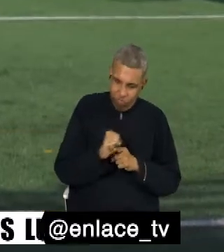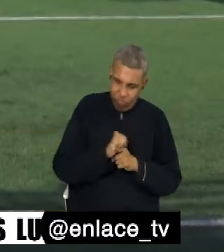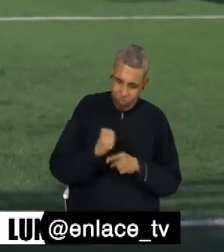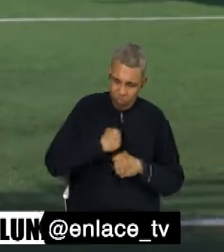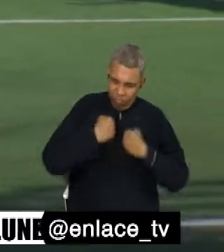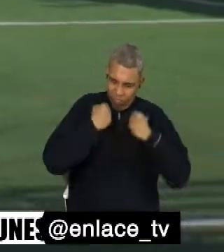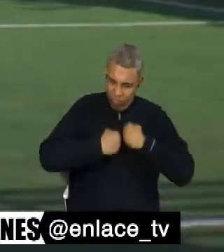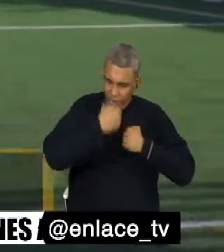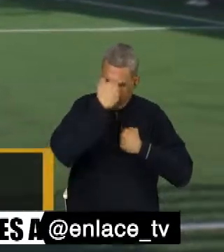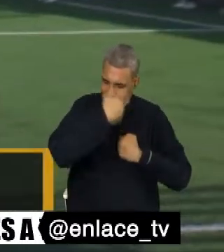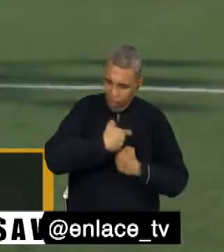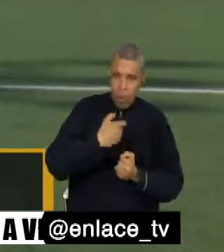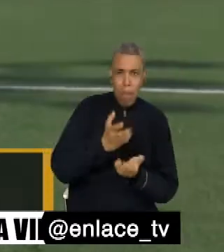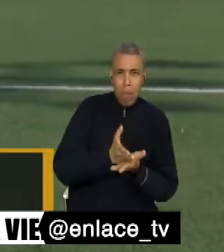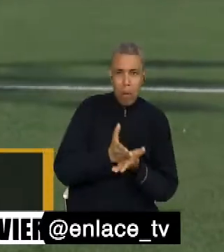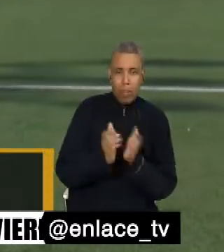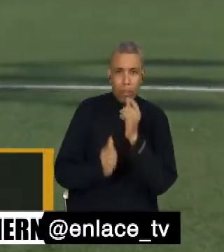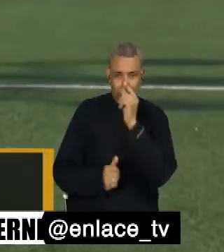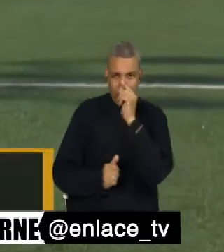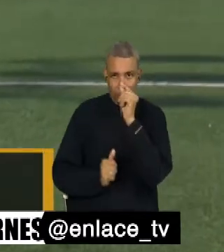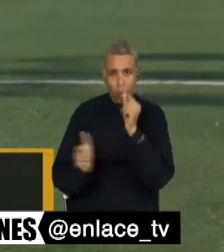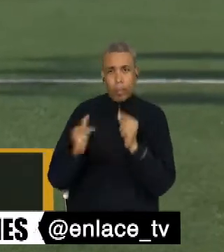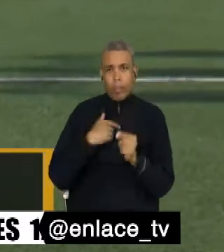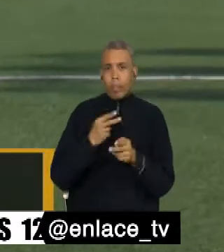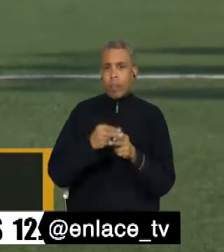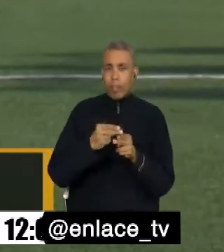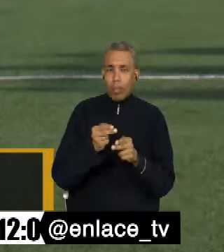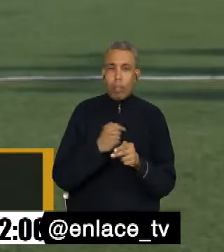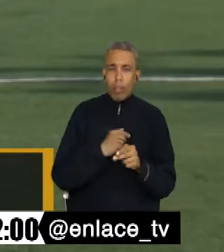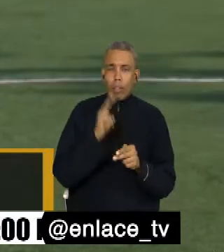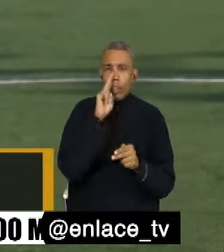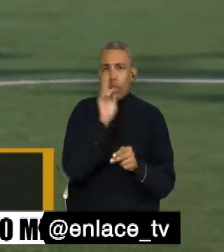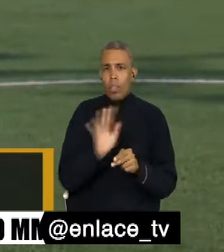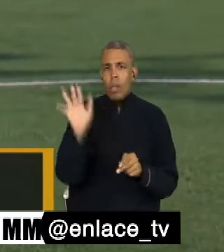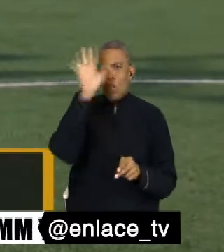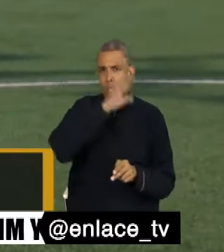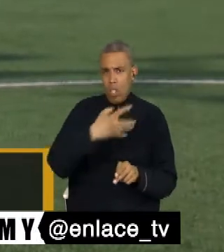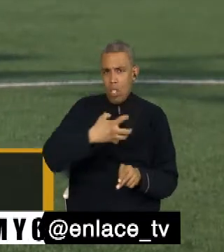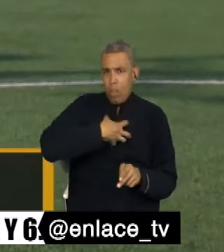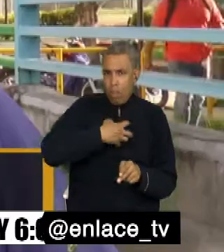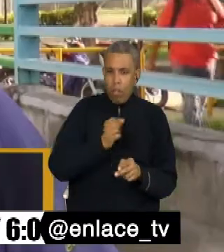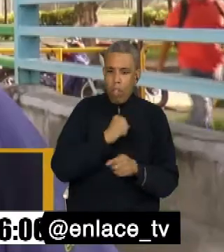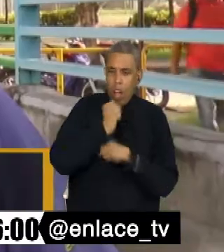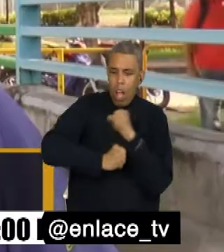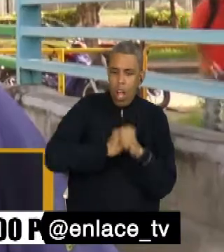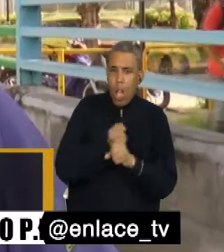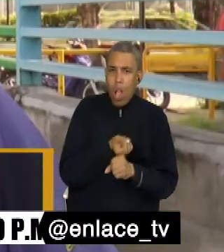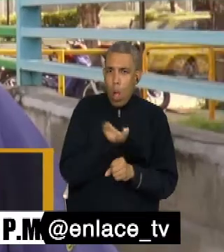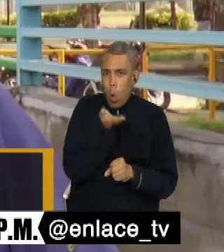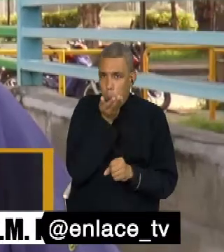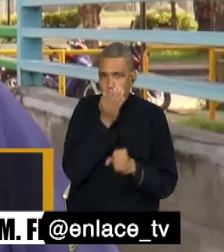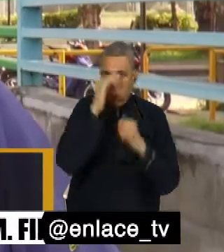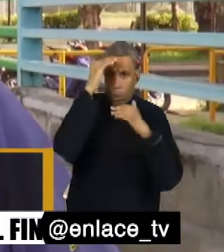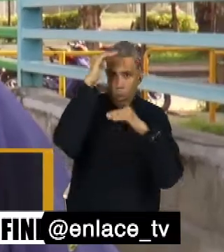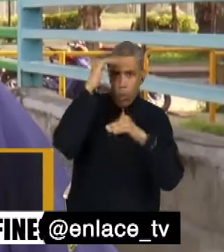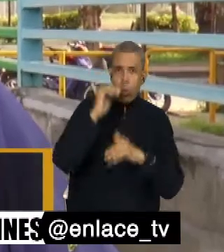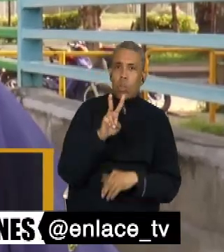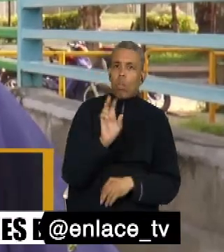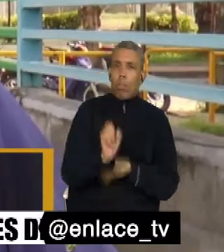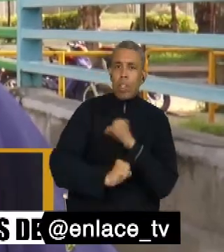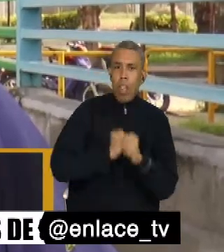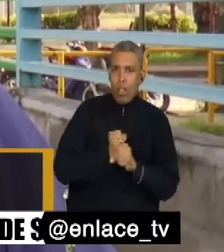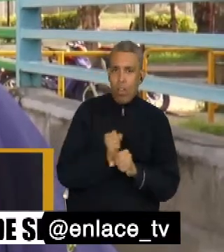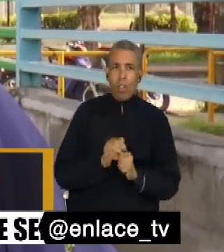Oro Negro participarán en Torneo Nacional Sub-20 que organiza la Federación Nacional de Fútbol. En horas de la mañana, 6 de la mañana, ya trabajó